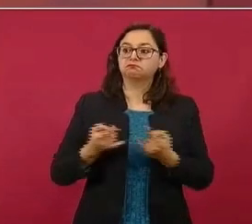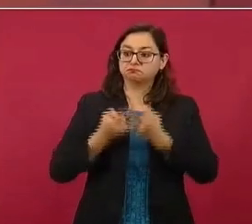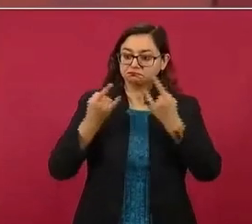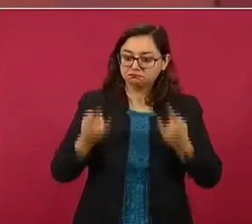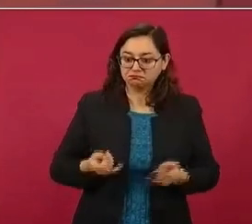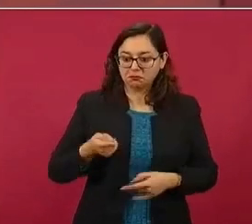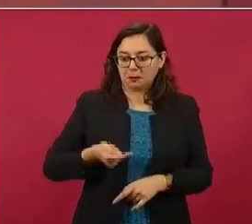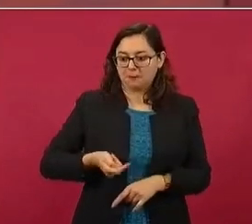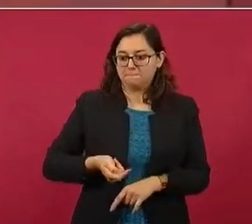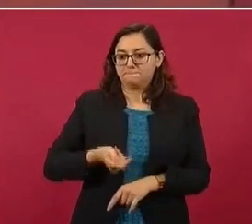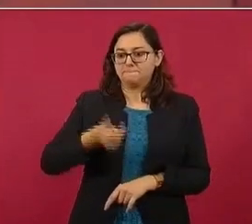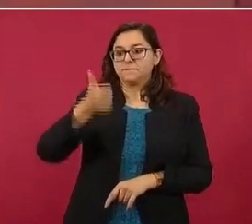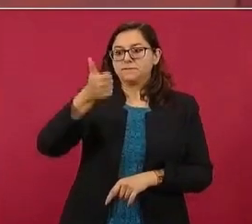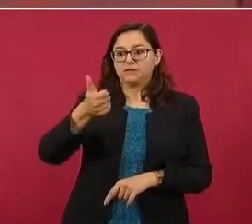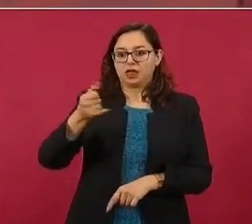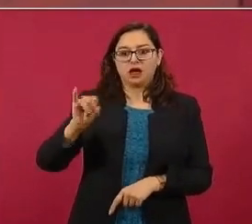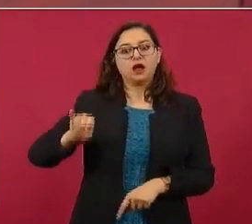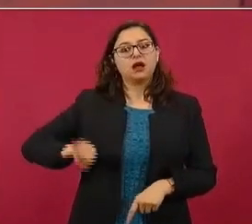eso,